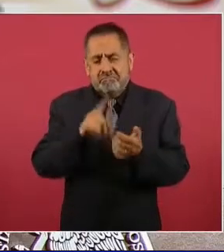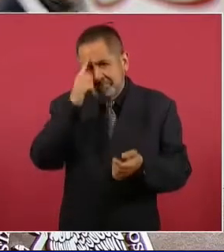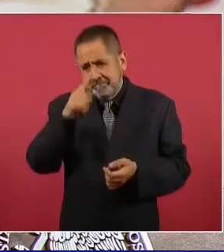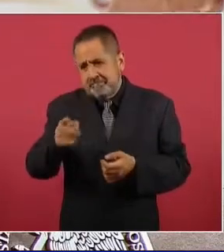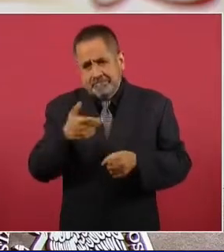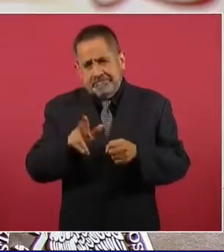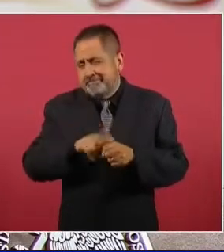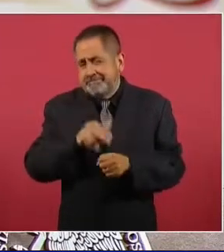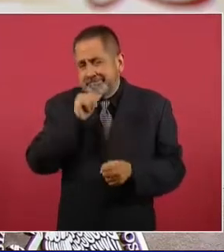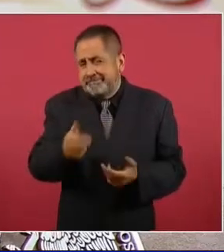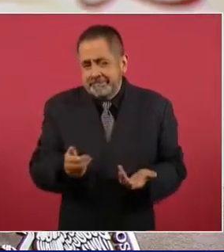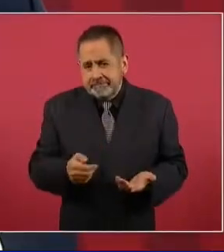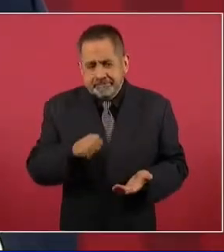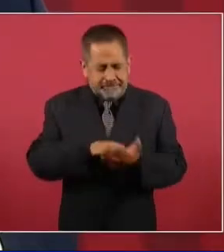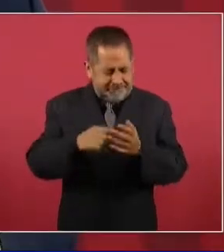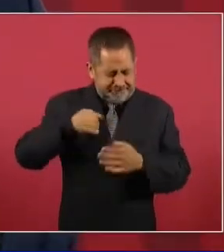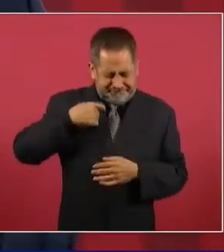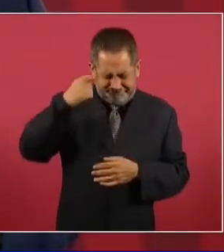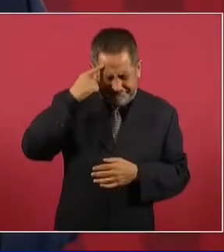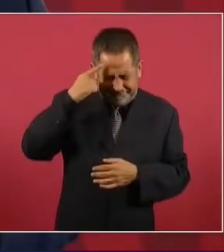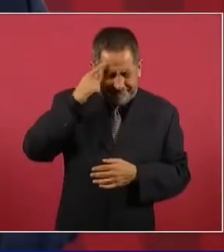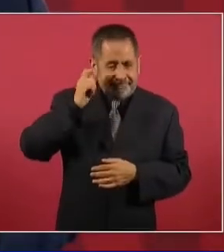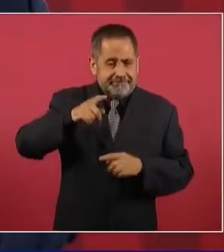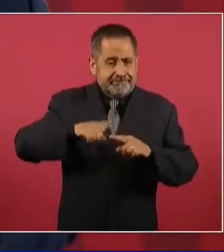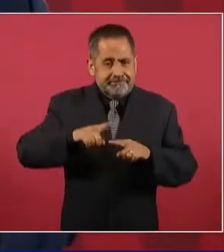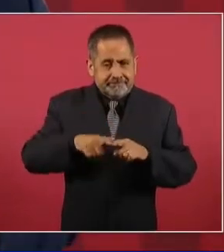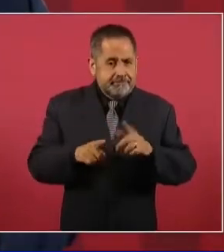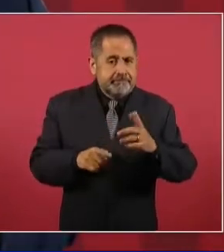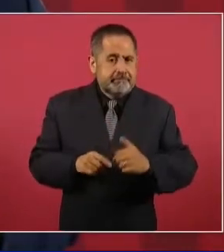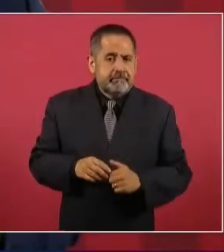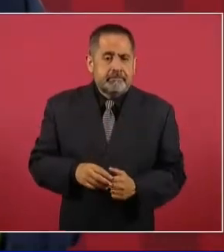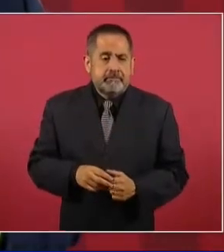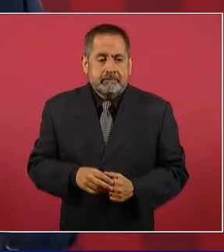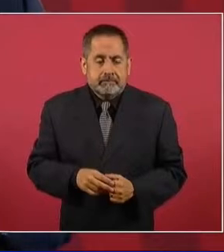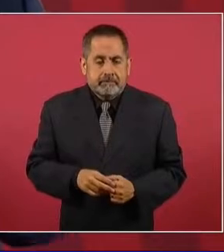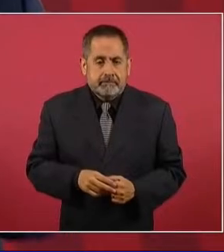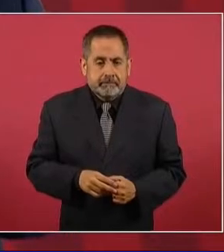Tengo aquí en la cabeza